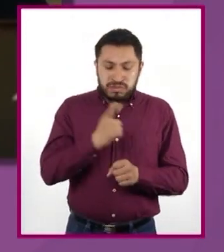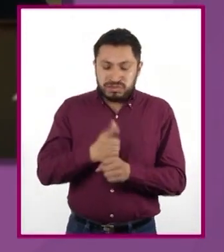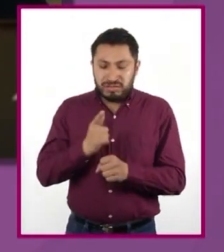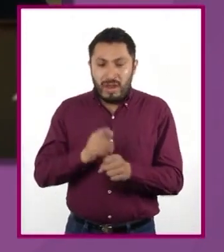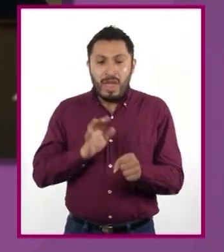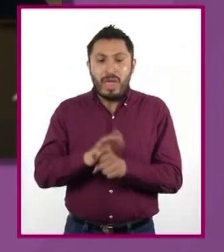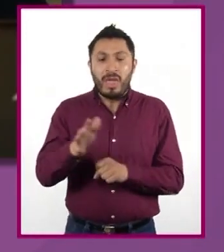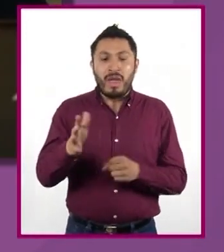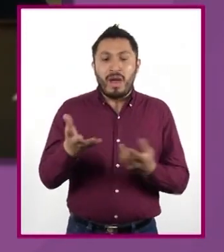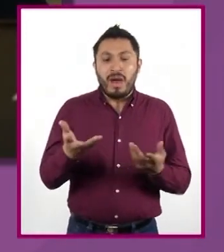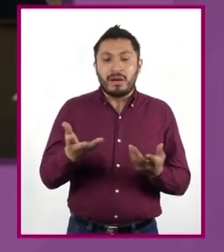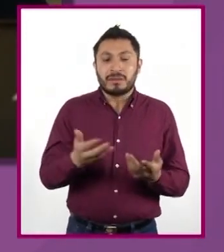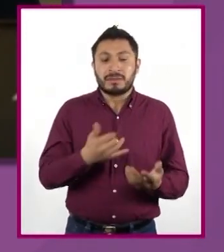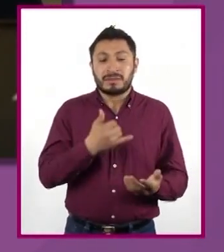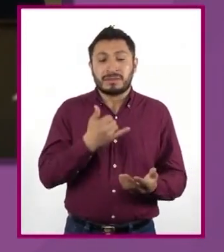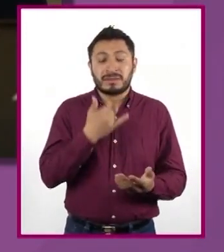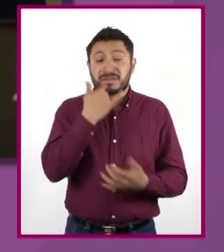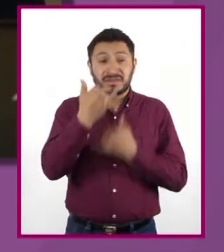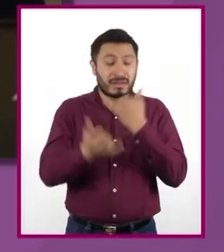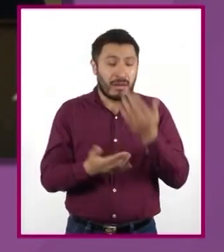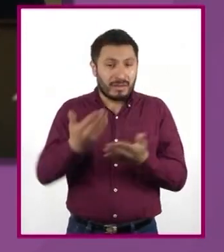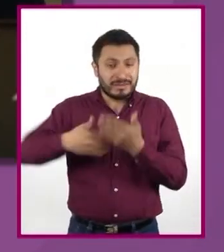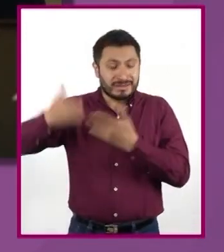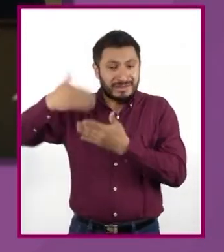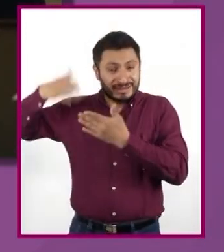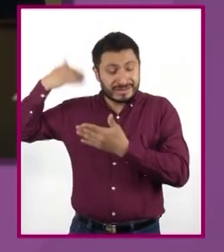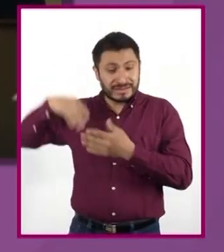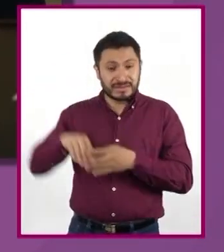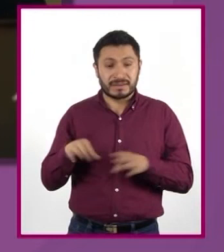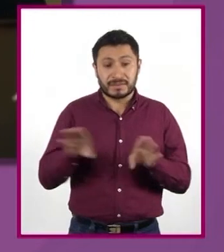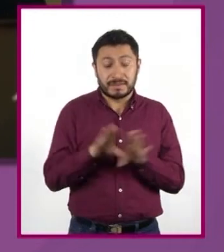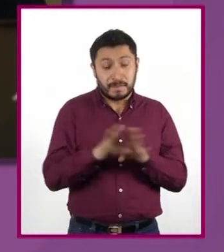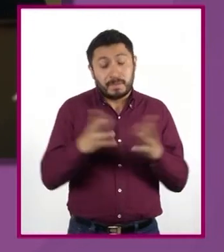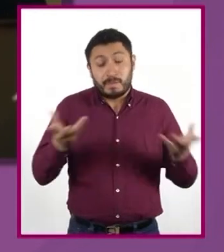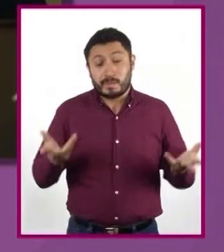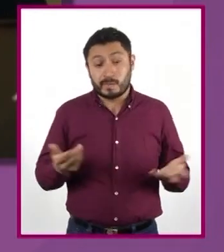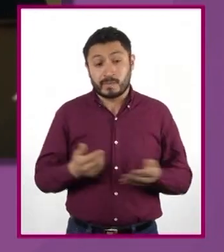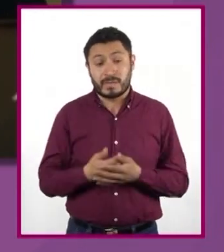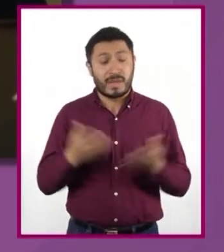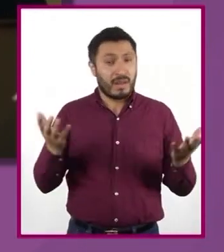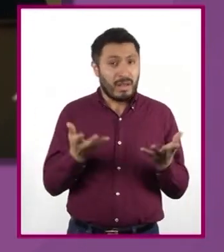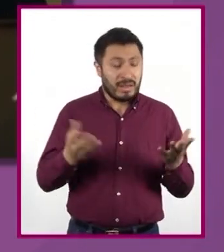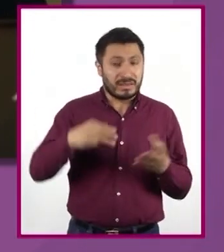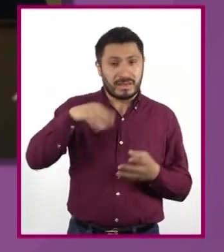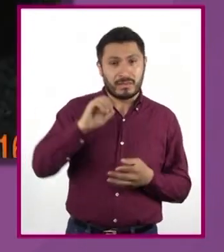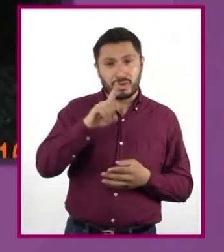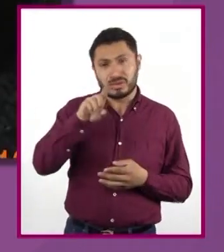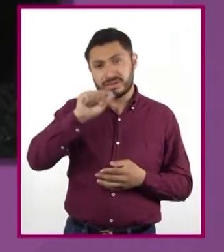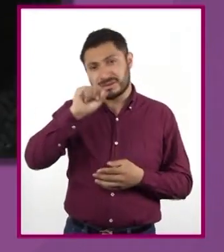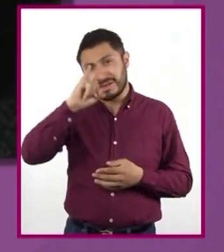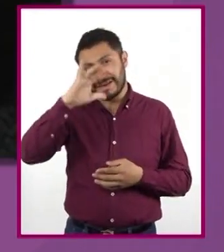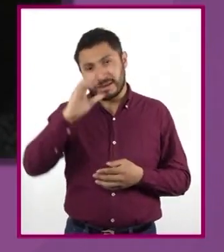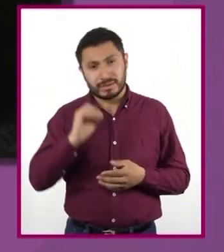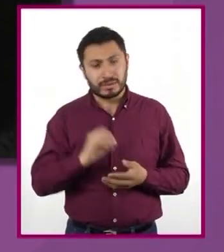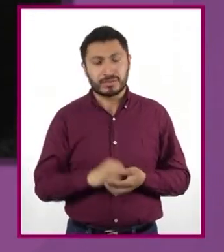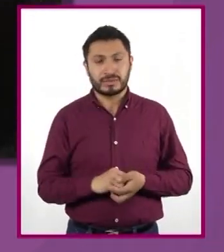de antaño, ¿no? Cómo se podían formar los mosaicos.